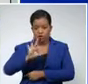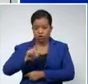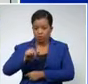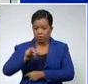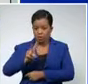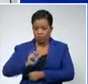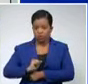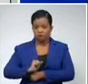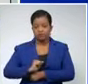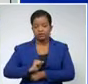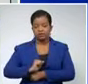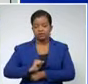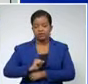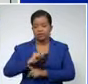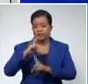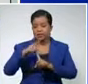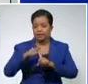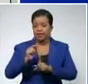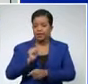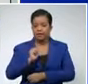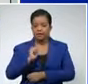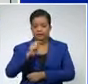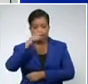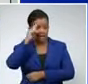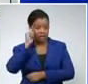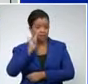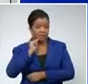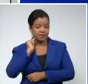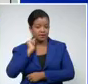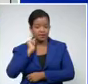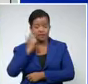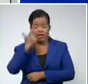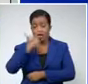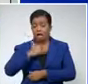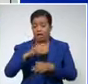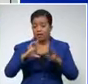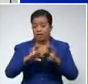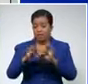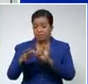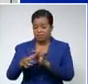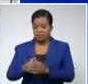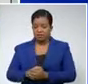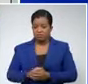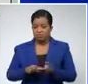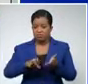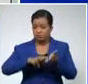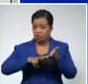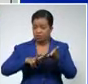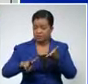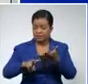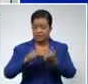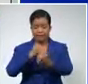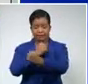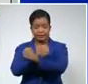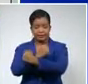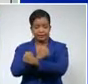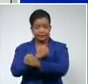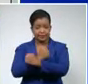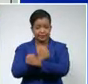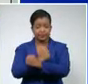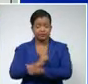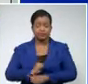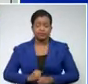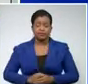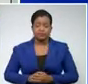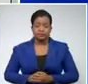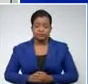Sierpe. Artemisa, provincia con muchos riesgos, en una posición muy